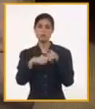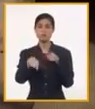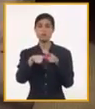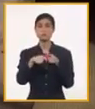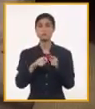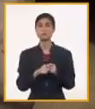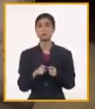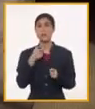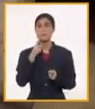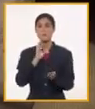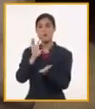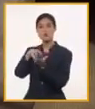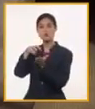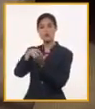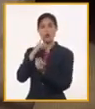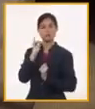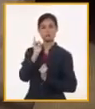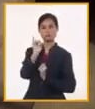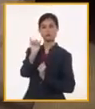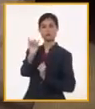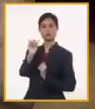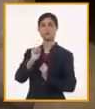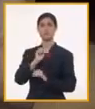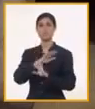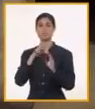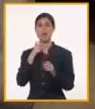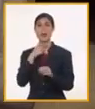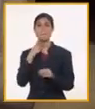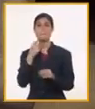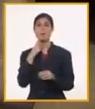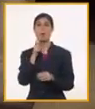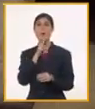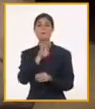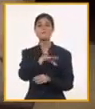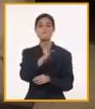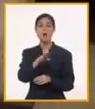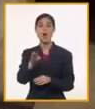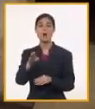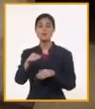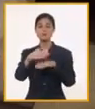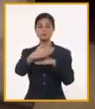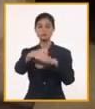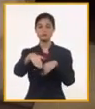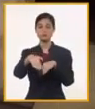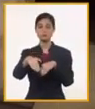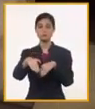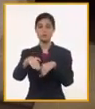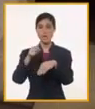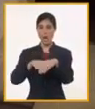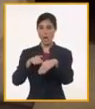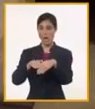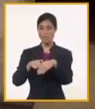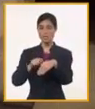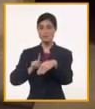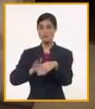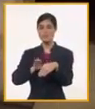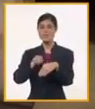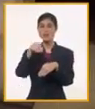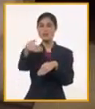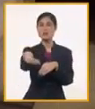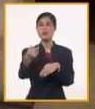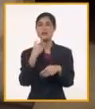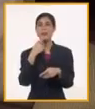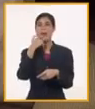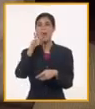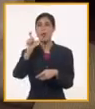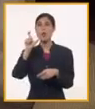poblado que hay ahí. Y está el lago por el medio y ya el otro lado está el Congo. Entonces hay una lancha que cada